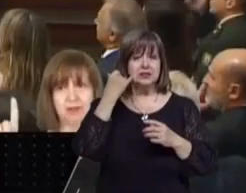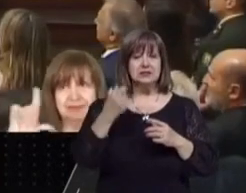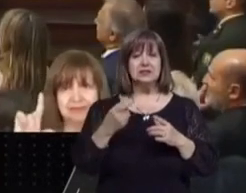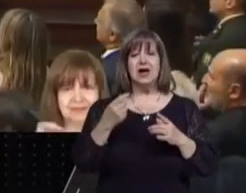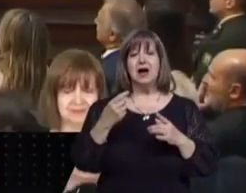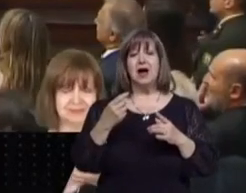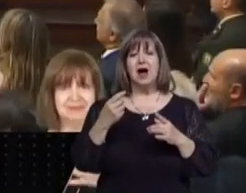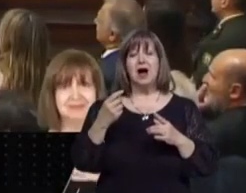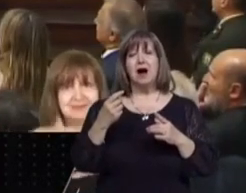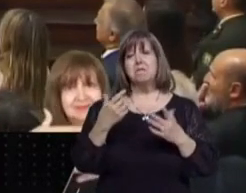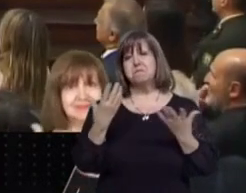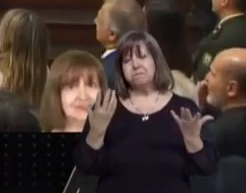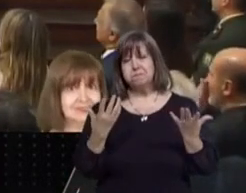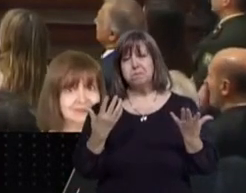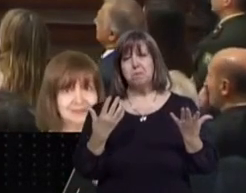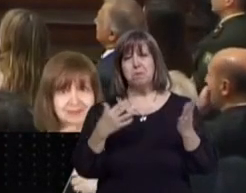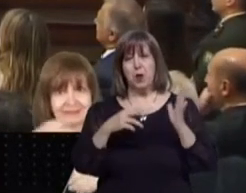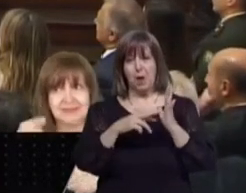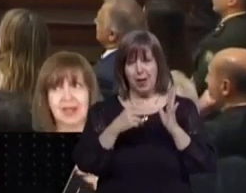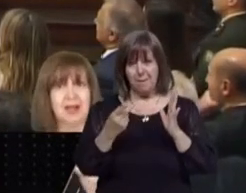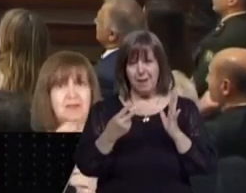una problemática que nos afecta,